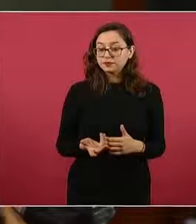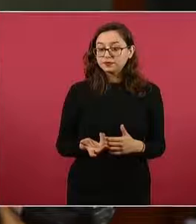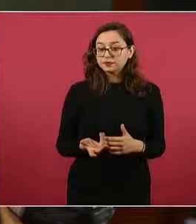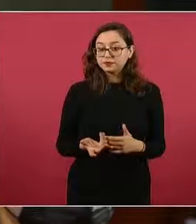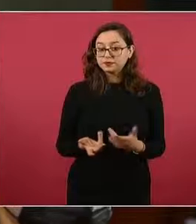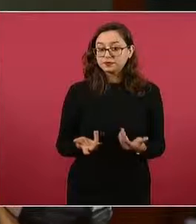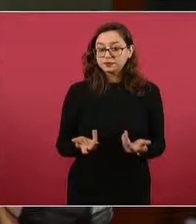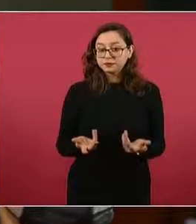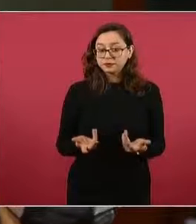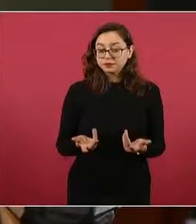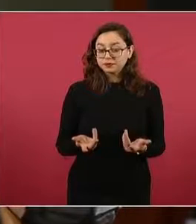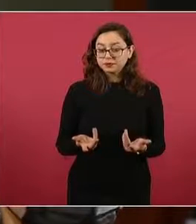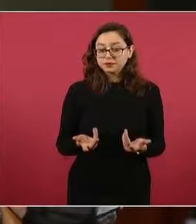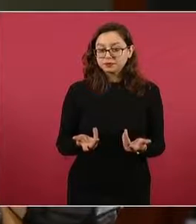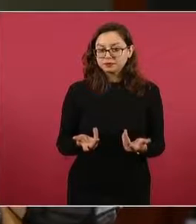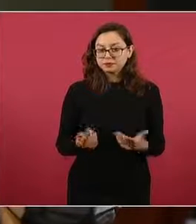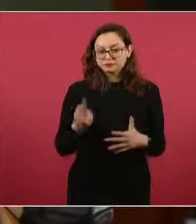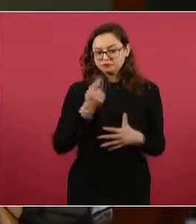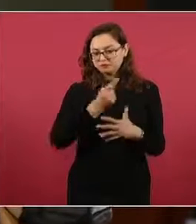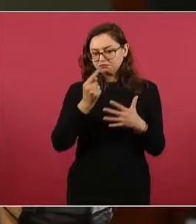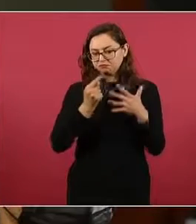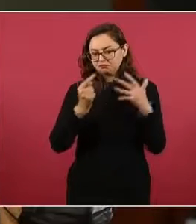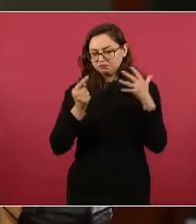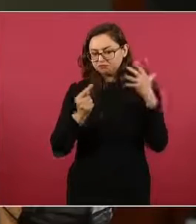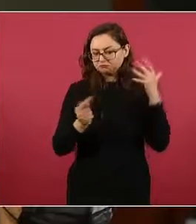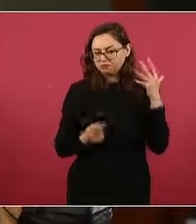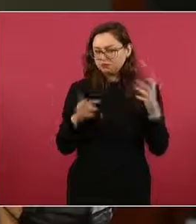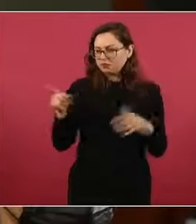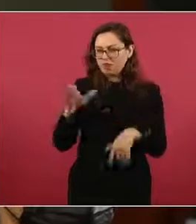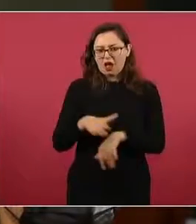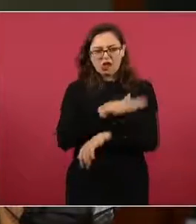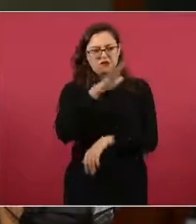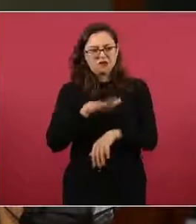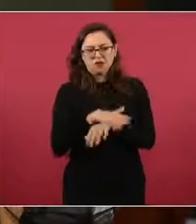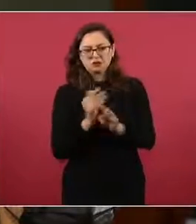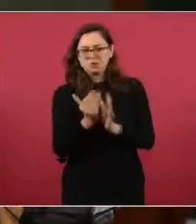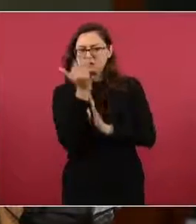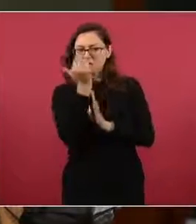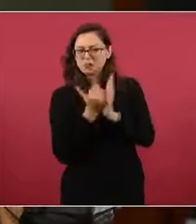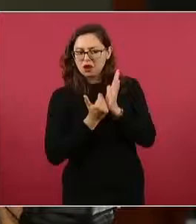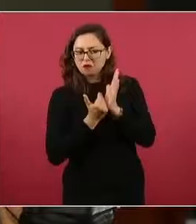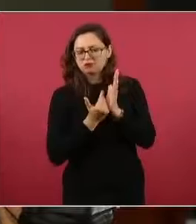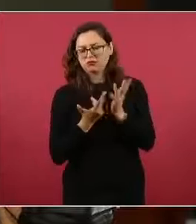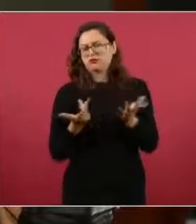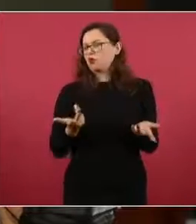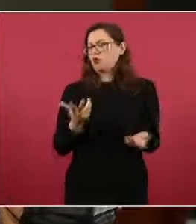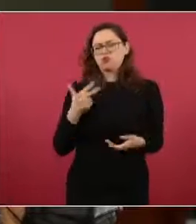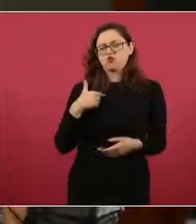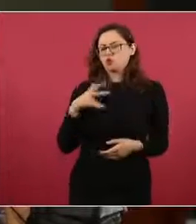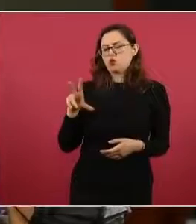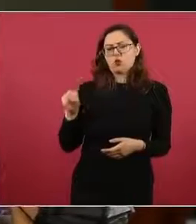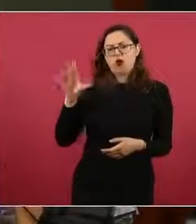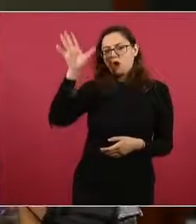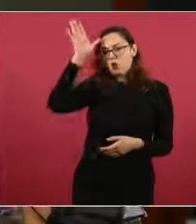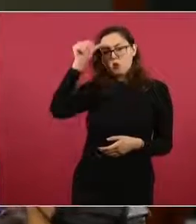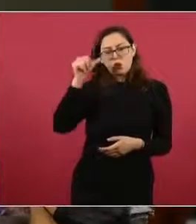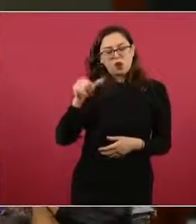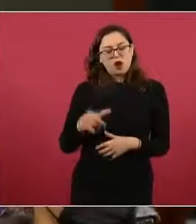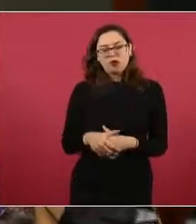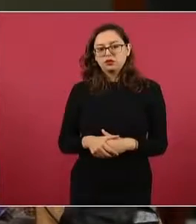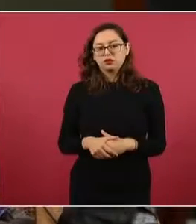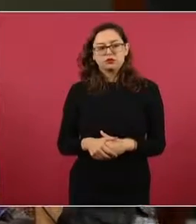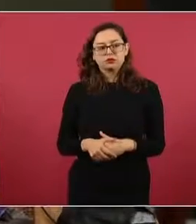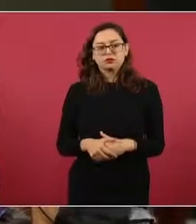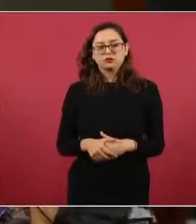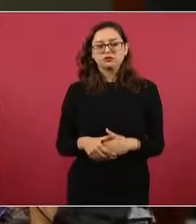Y hubo varias cosas más, y hay que, como usted dice, para los jóvenes,